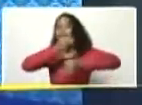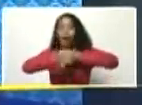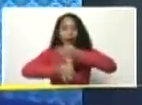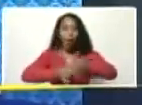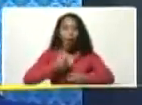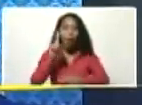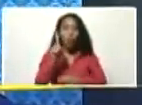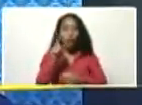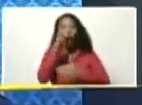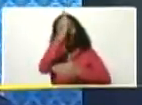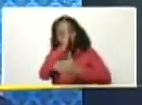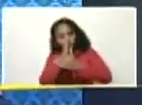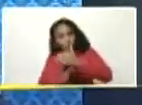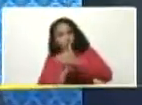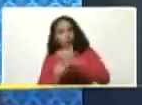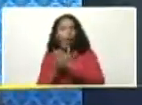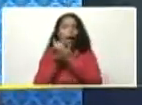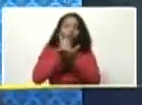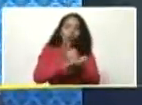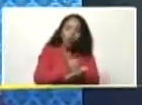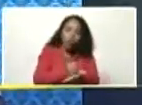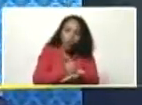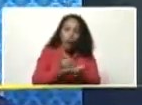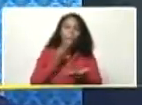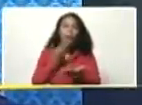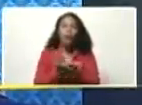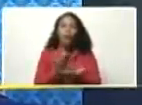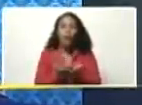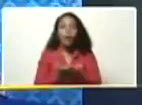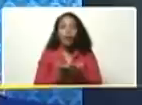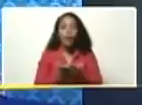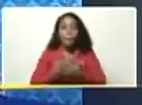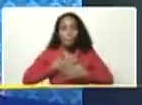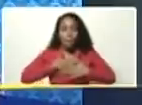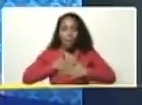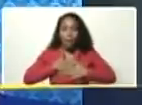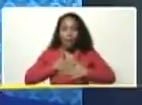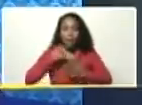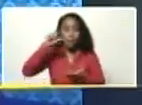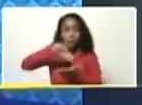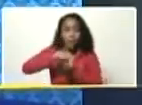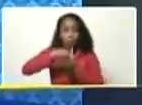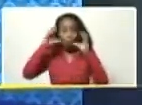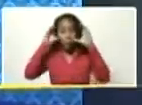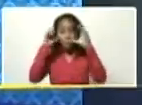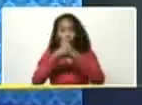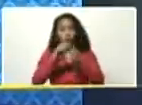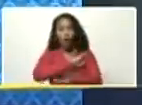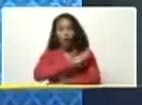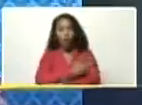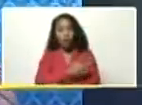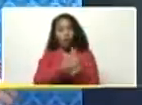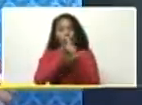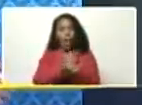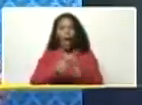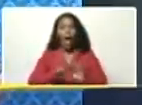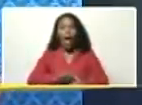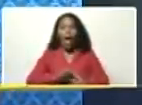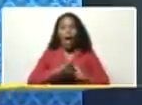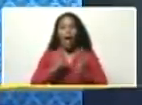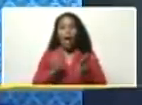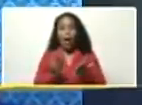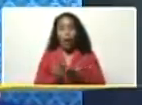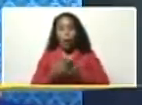una humilde contribución mía a este centro de doctrina de la Fuerza Armada, que he llamado Geopolítica